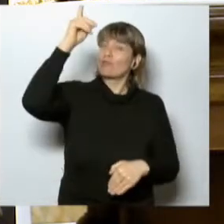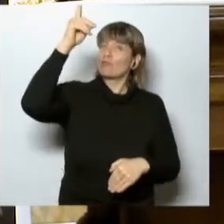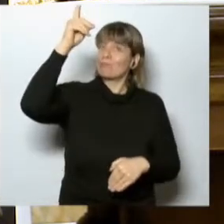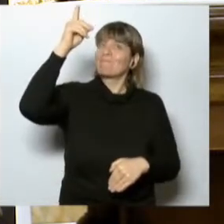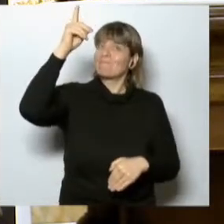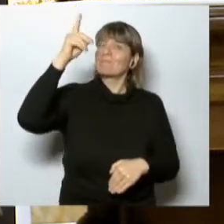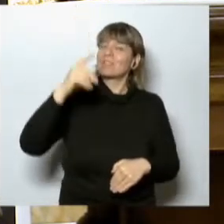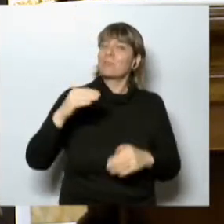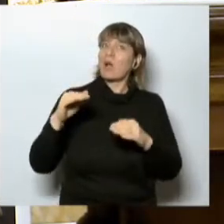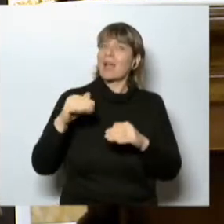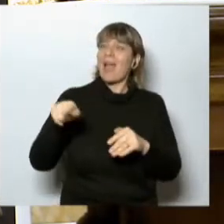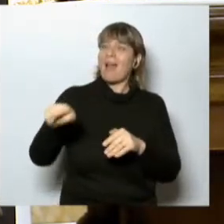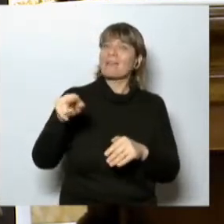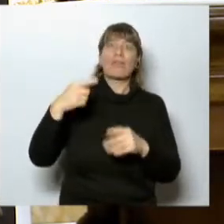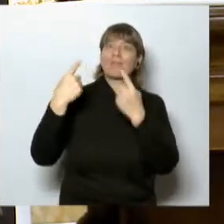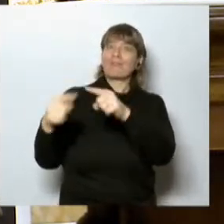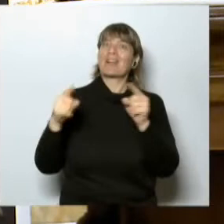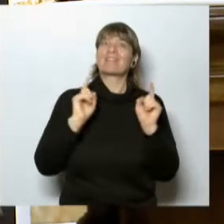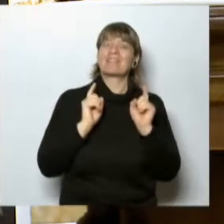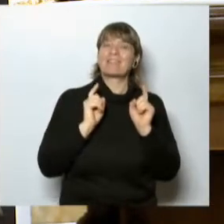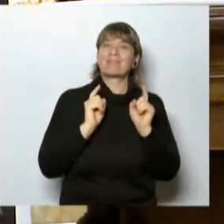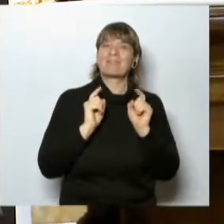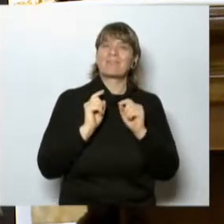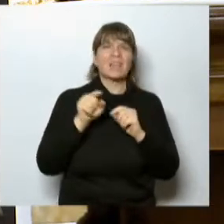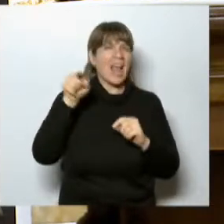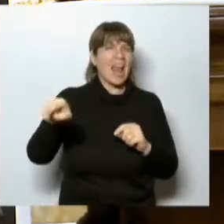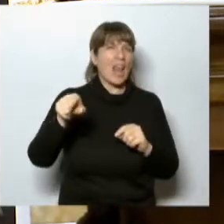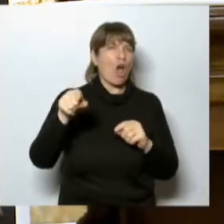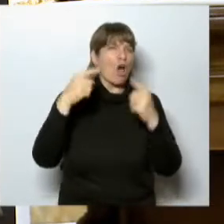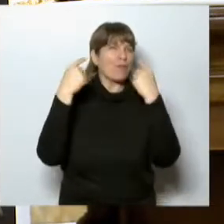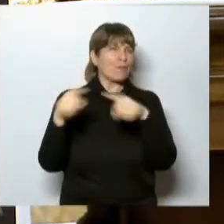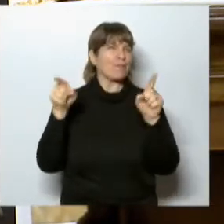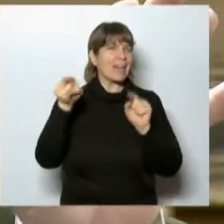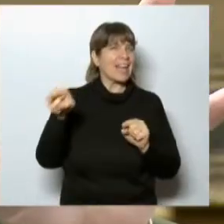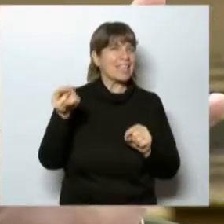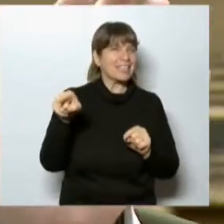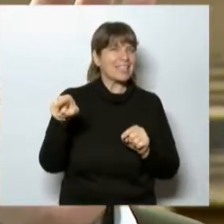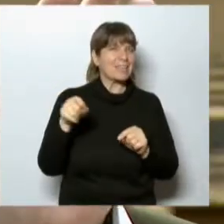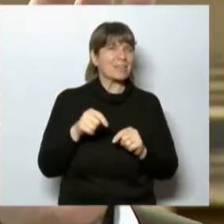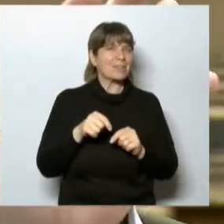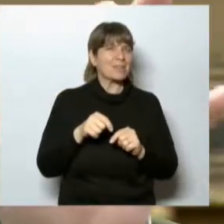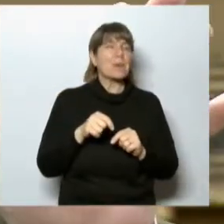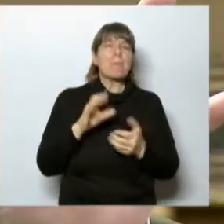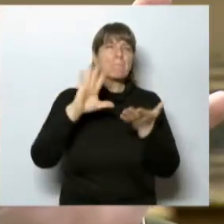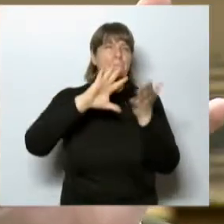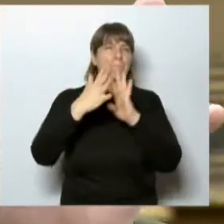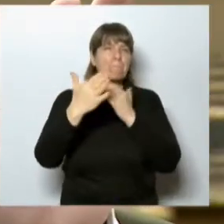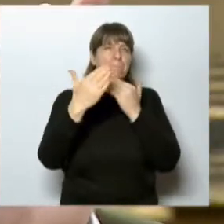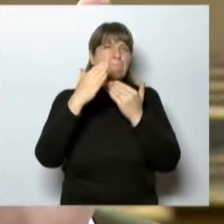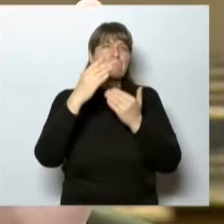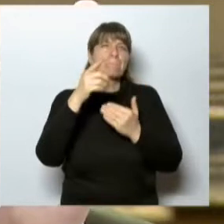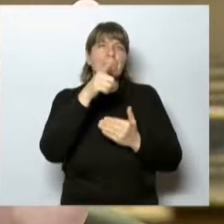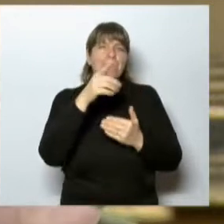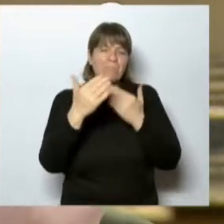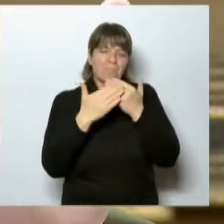su dimensión sobrenatural. El totalmente otro, aquel totalmente distinto, se hace semejante a nosotros para